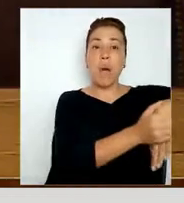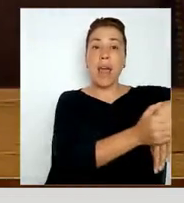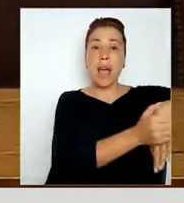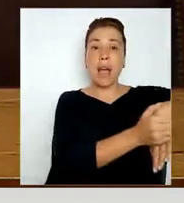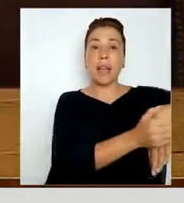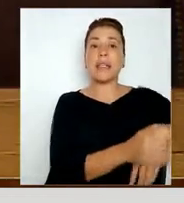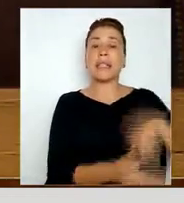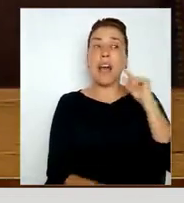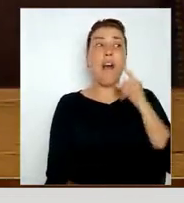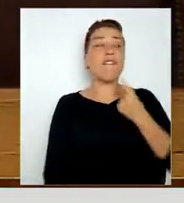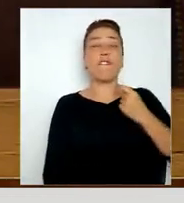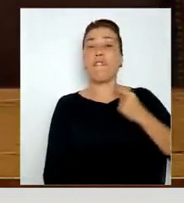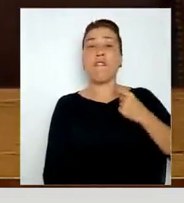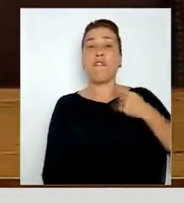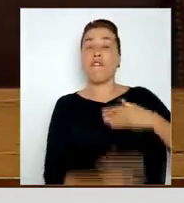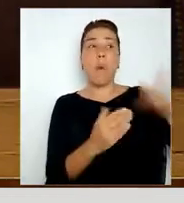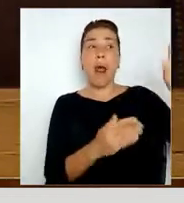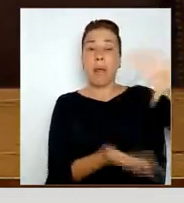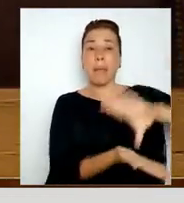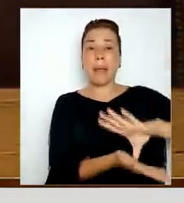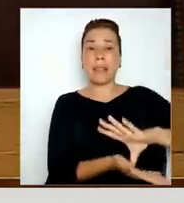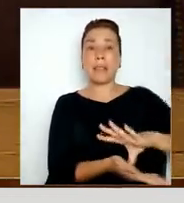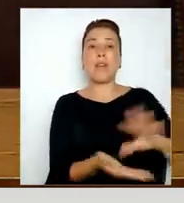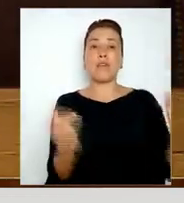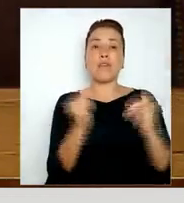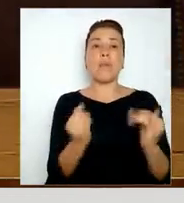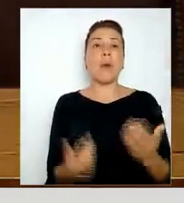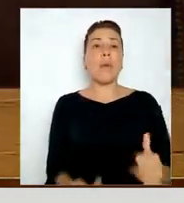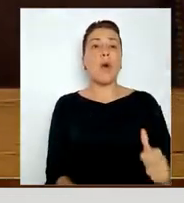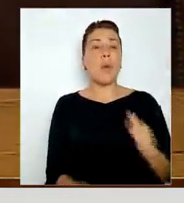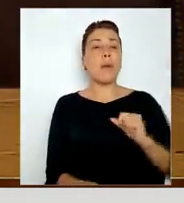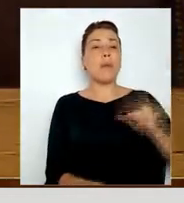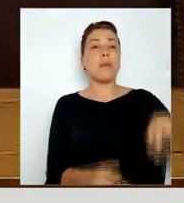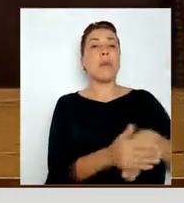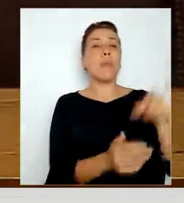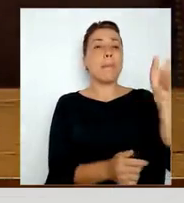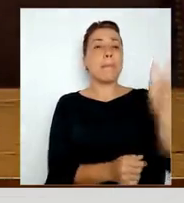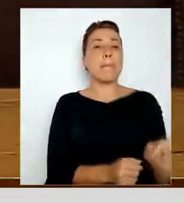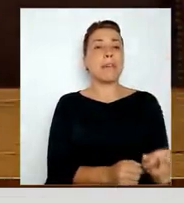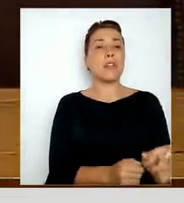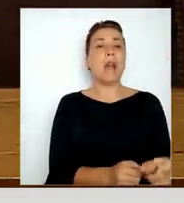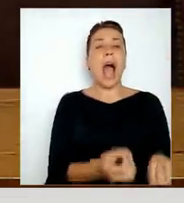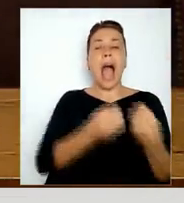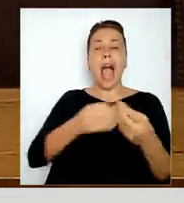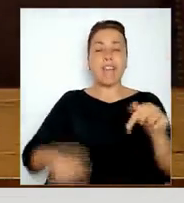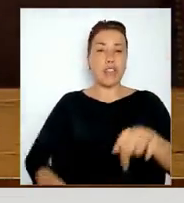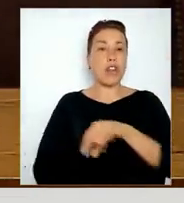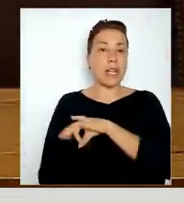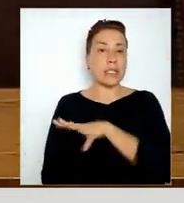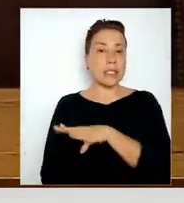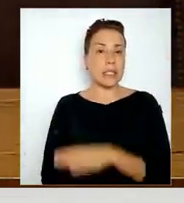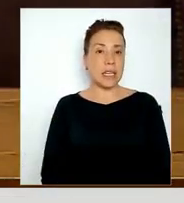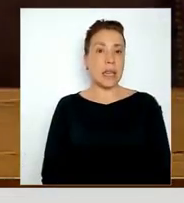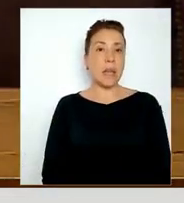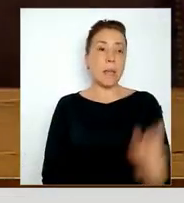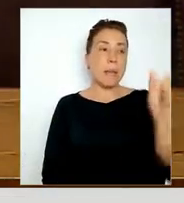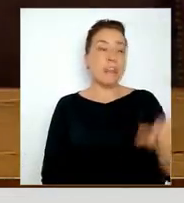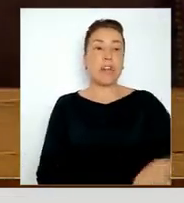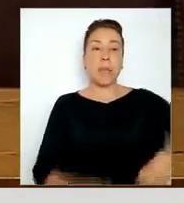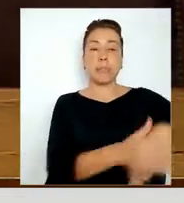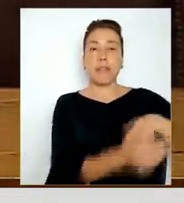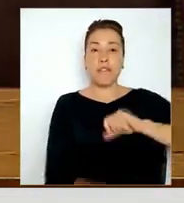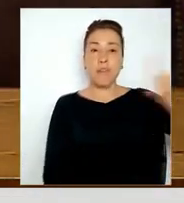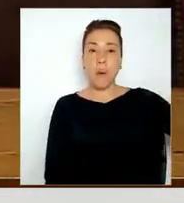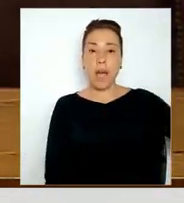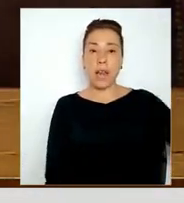una de las formas en que se cumple la expulsiones cuando la persona abandona el territorio nacional es una persona expulsada que abandonó el territorio